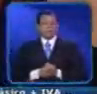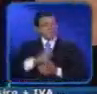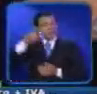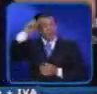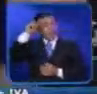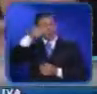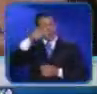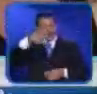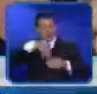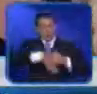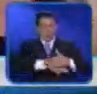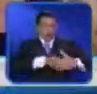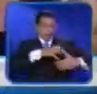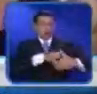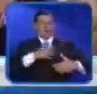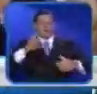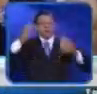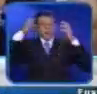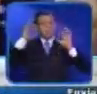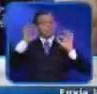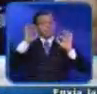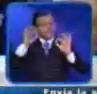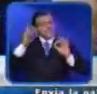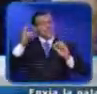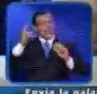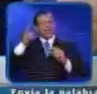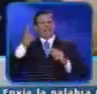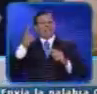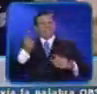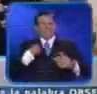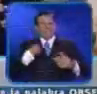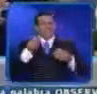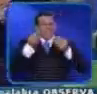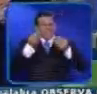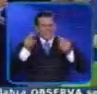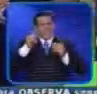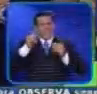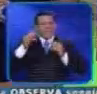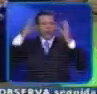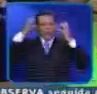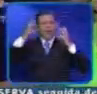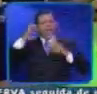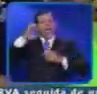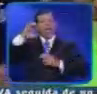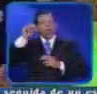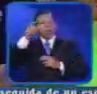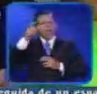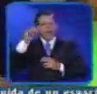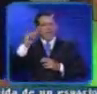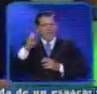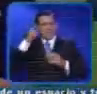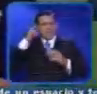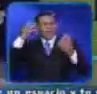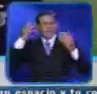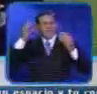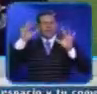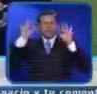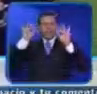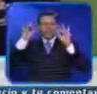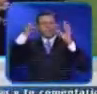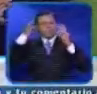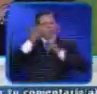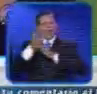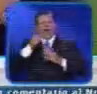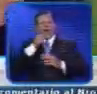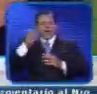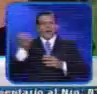Recuerda incluir en su maleta un acondicionador para el cabello, pues aunque lo tenga graso, debe aplicar enjuague después del champú para cerrar los poros abiertos por el